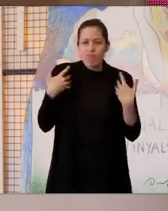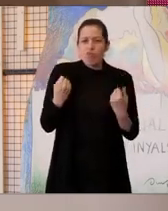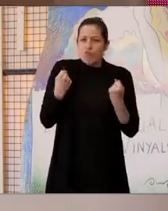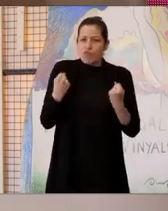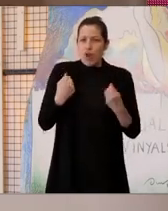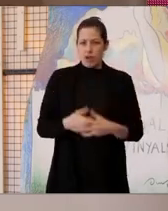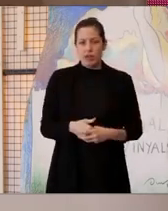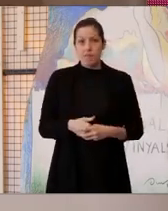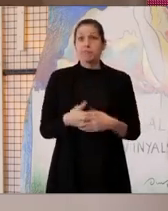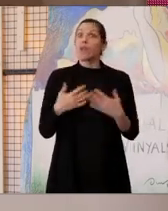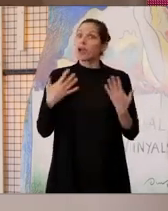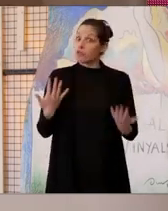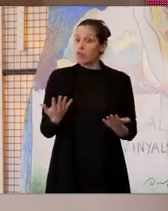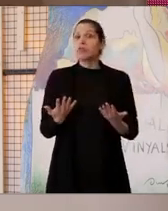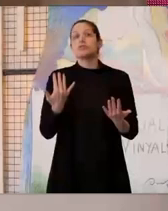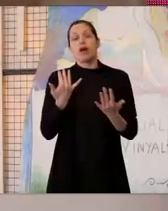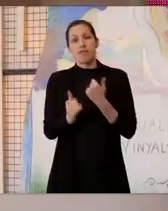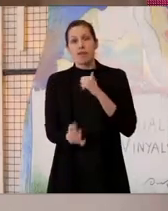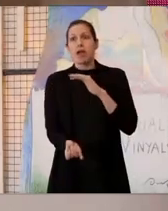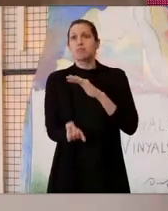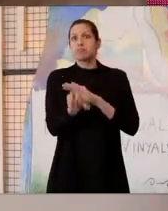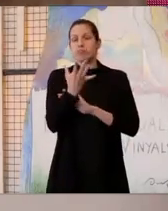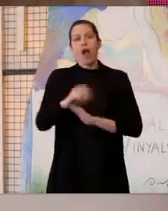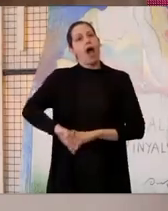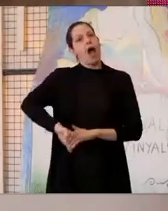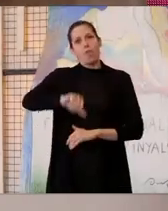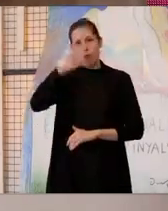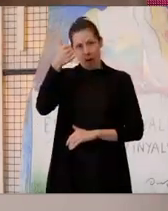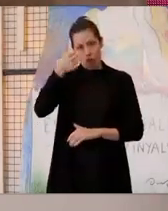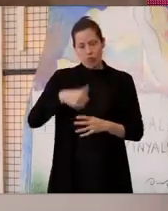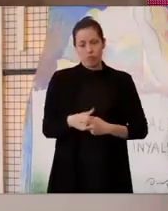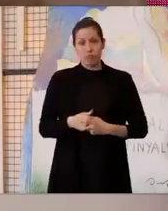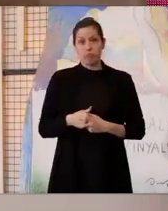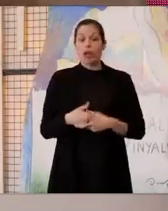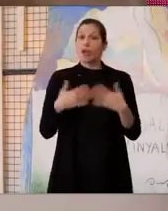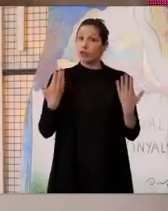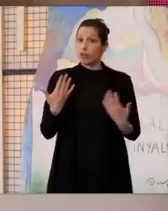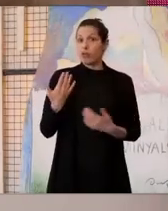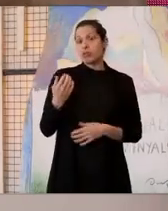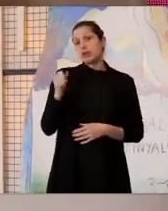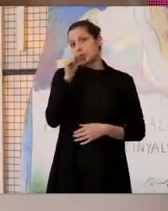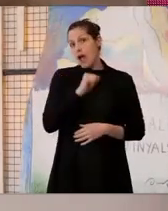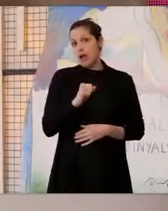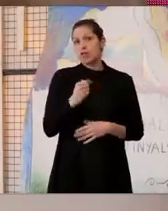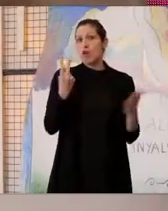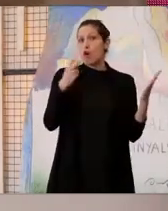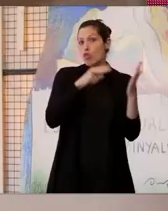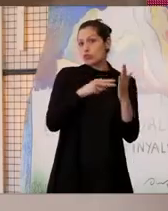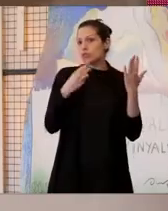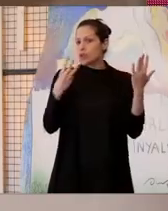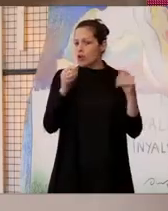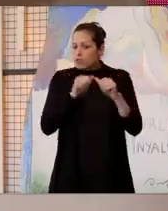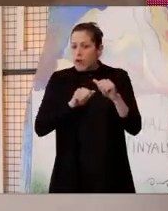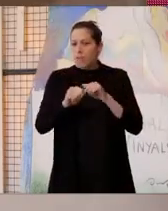esta directiva y desde 2008 Pues el tema de los delitos de guerra